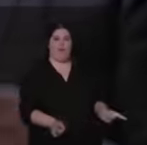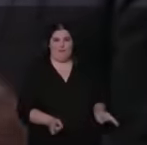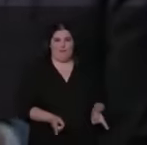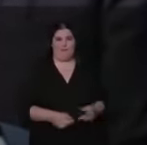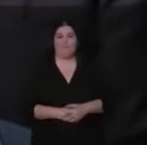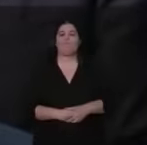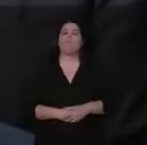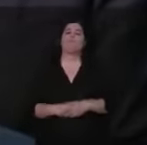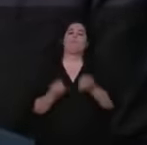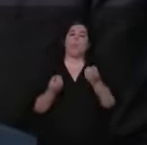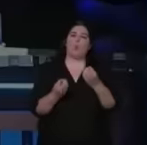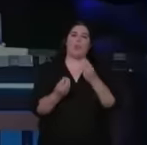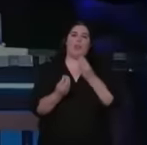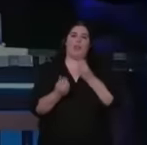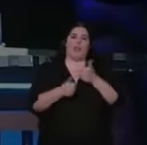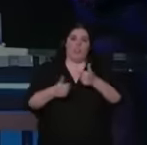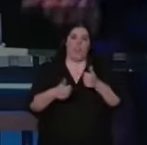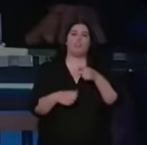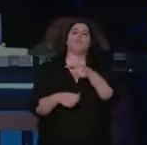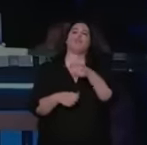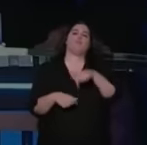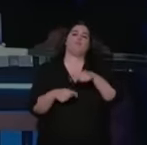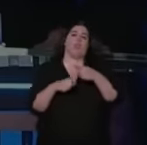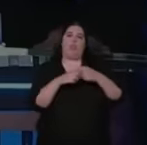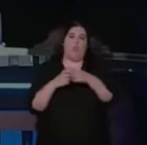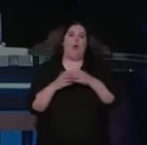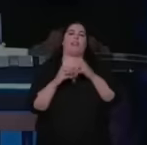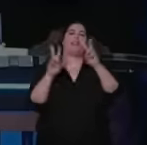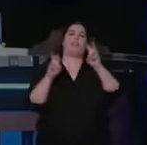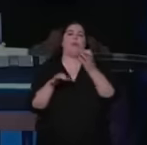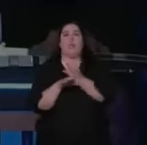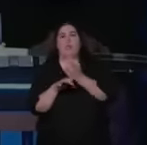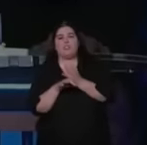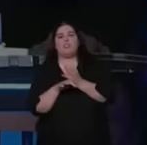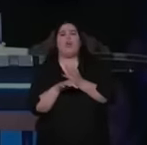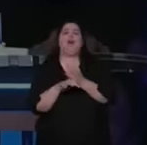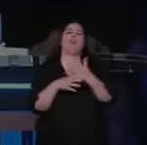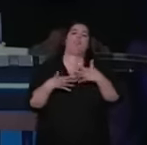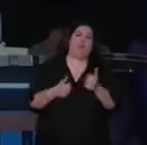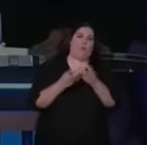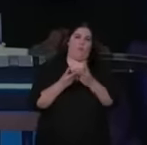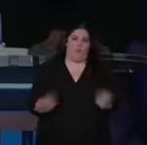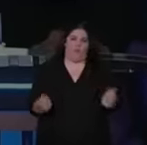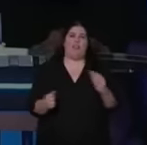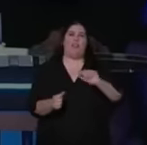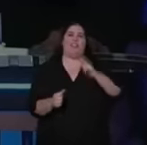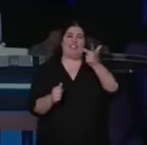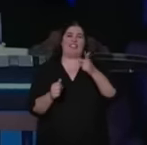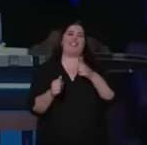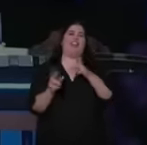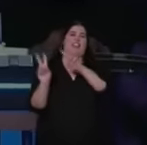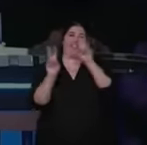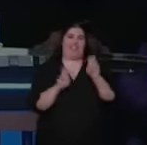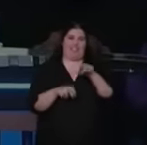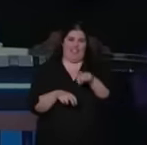Muy bien, candidatos, acaba de concluir el debate sobre educación y salud, este tercer